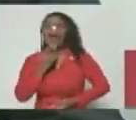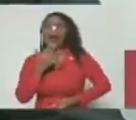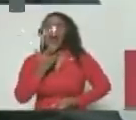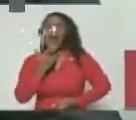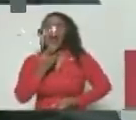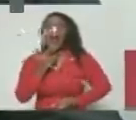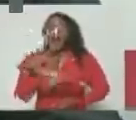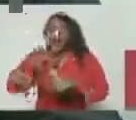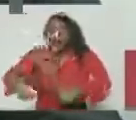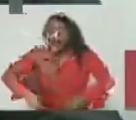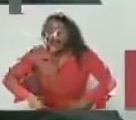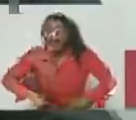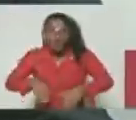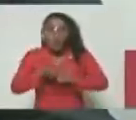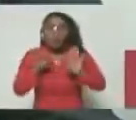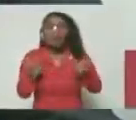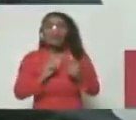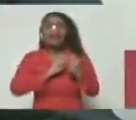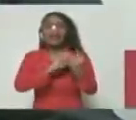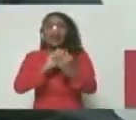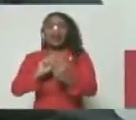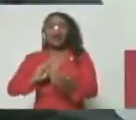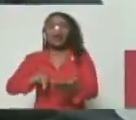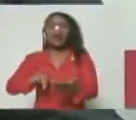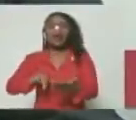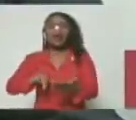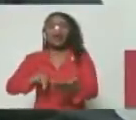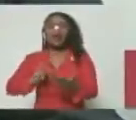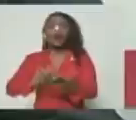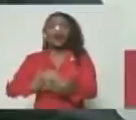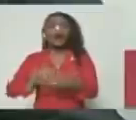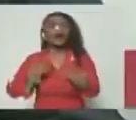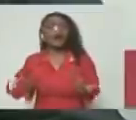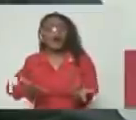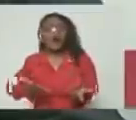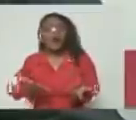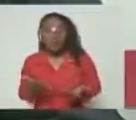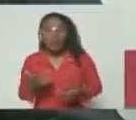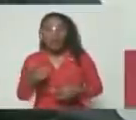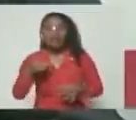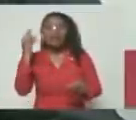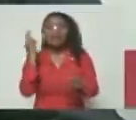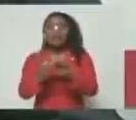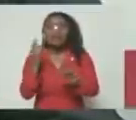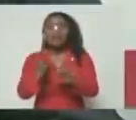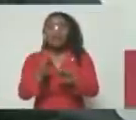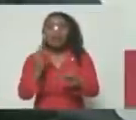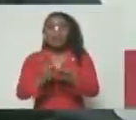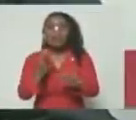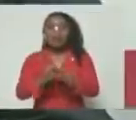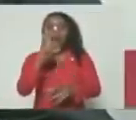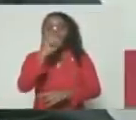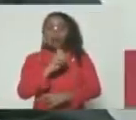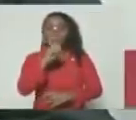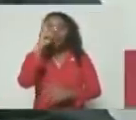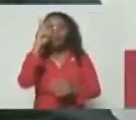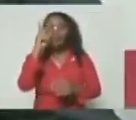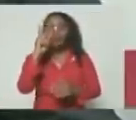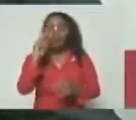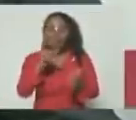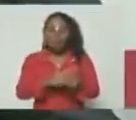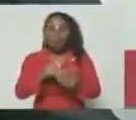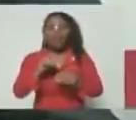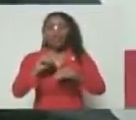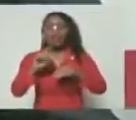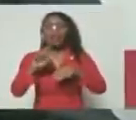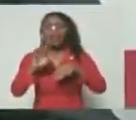fue la mesa de diálogo nacional, en septiembre del año 19, cuando